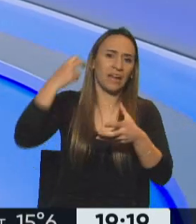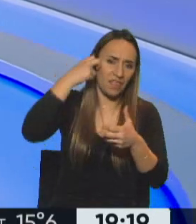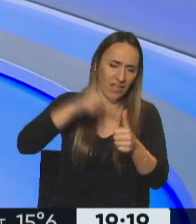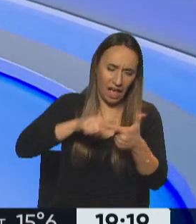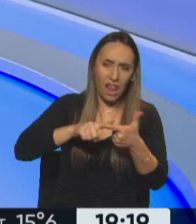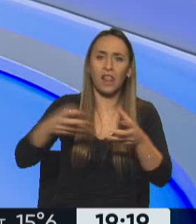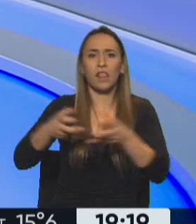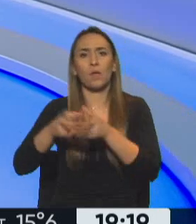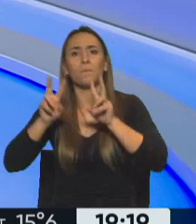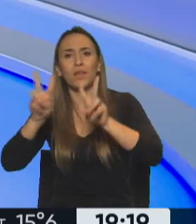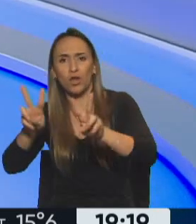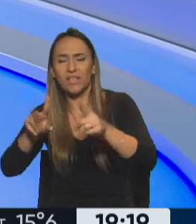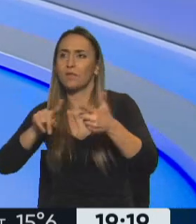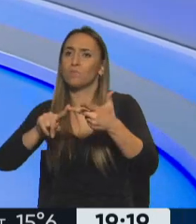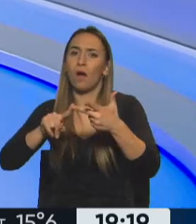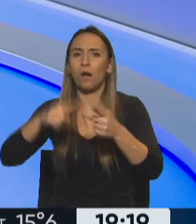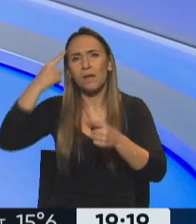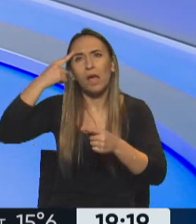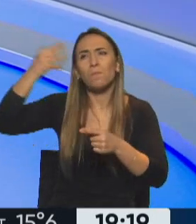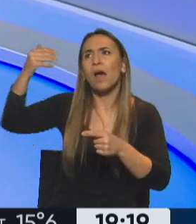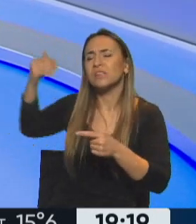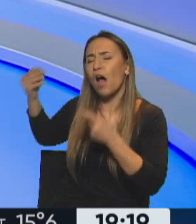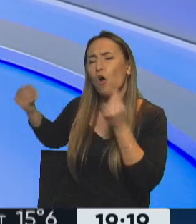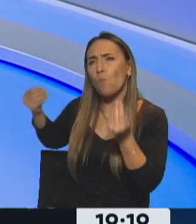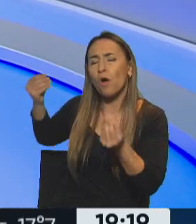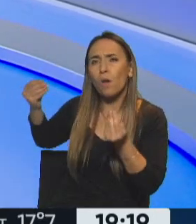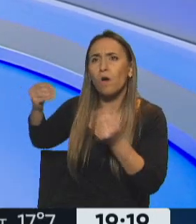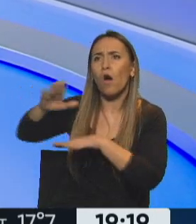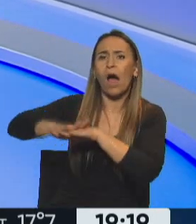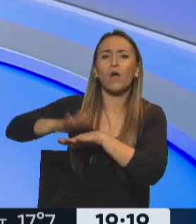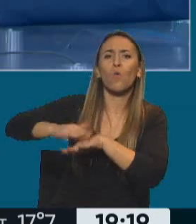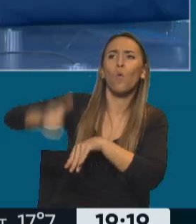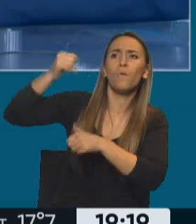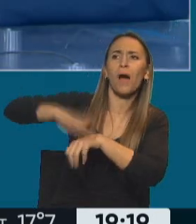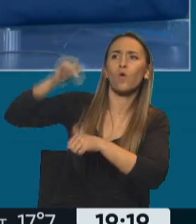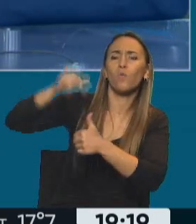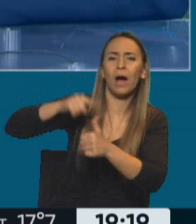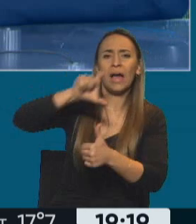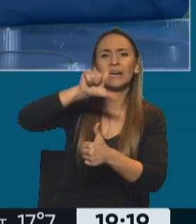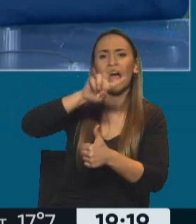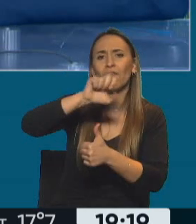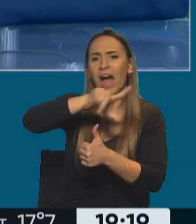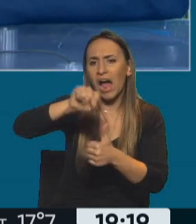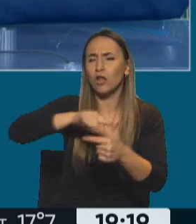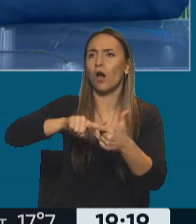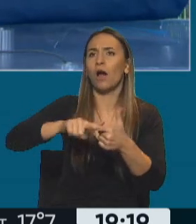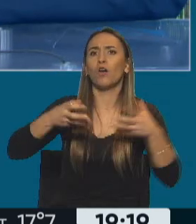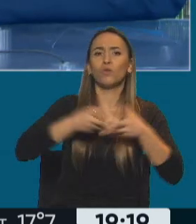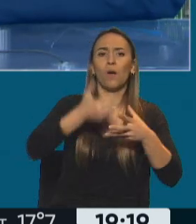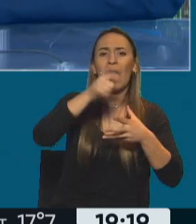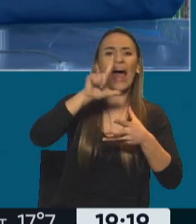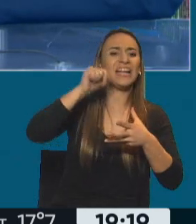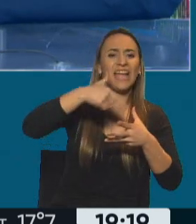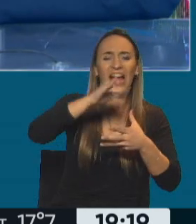el peronismo, no miraron para atrás. No buscaron culpable, que si Cavallo con la alianza. Alfonsín y